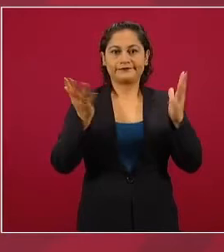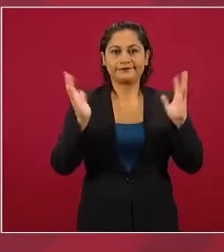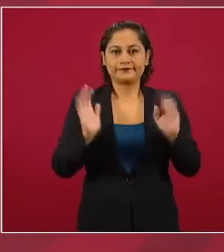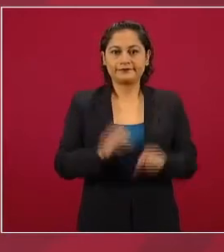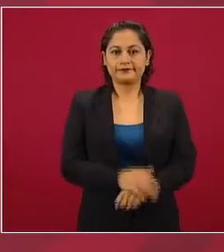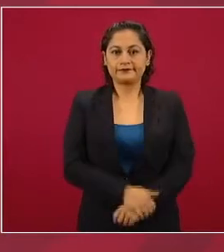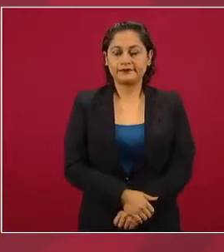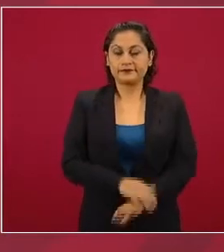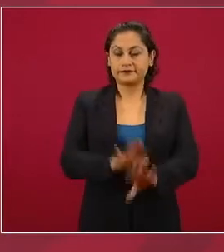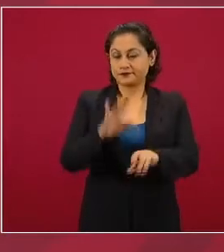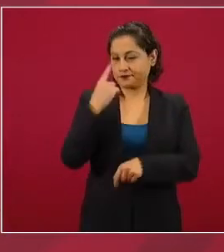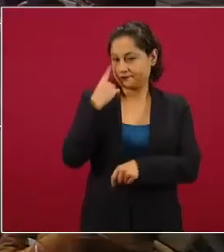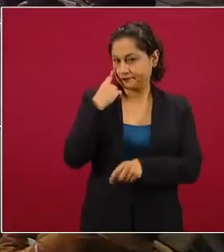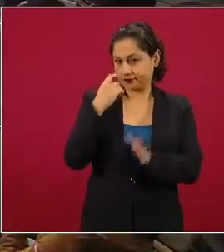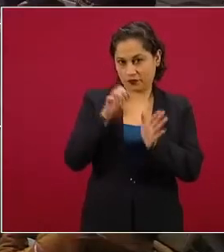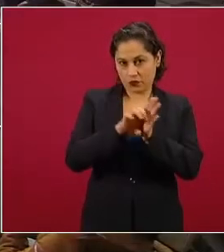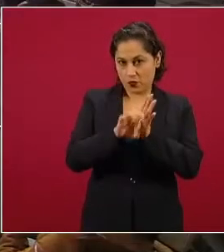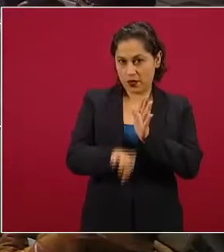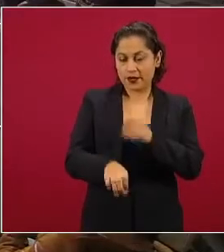Hoy